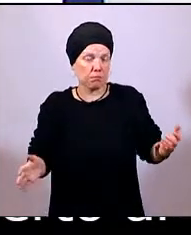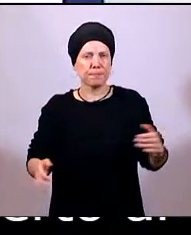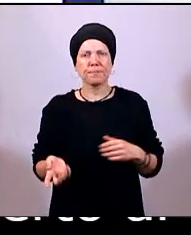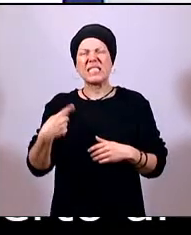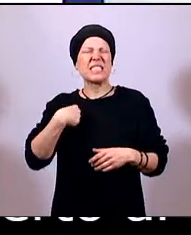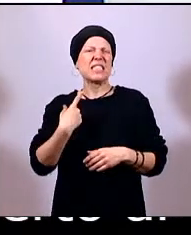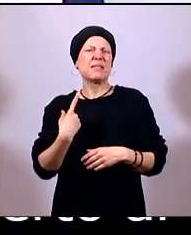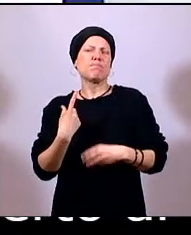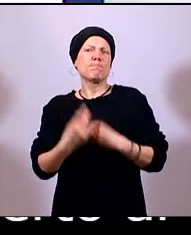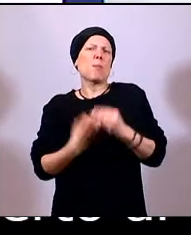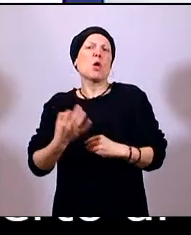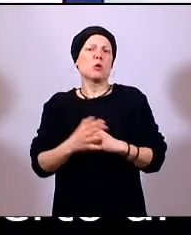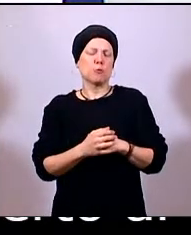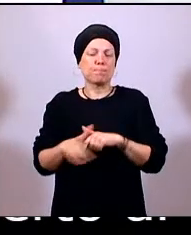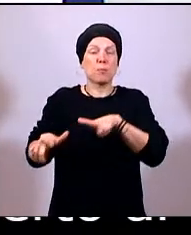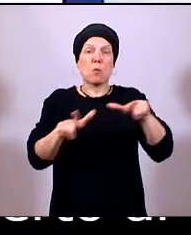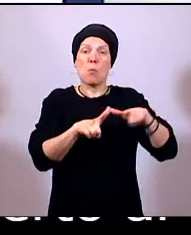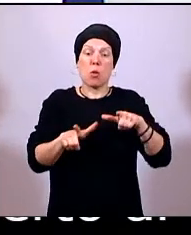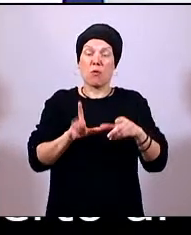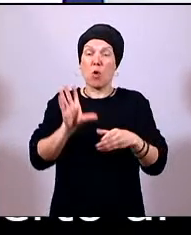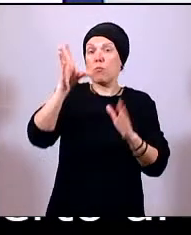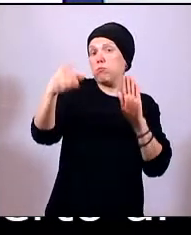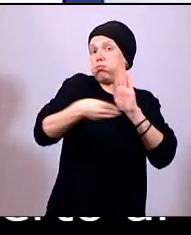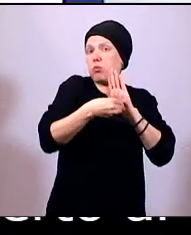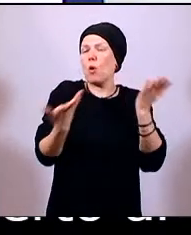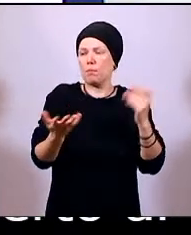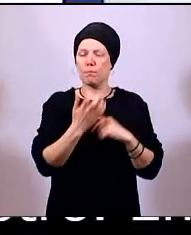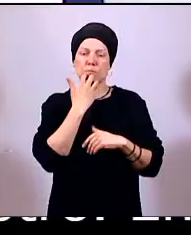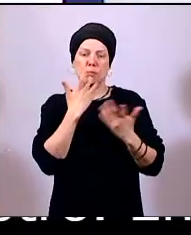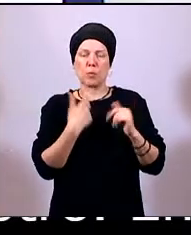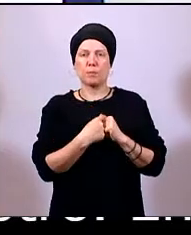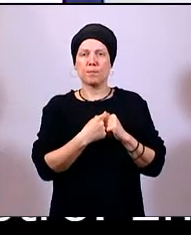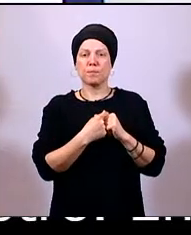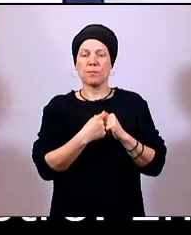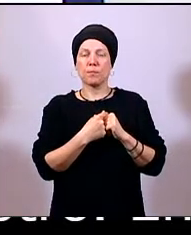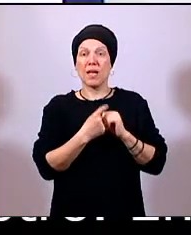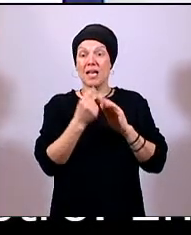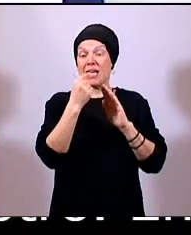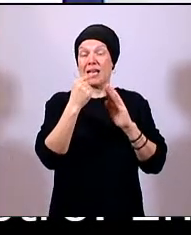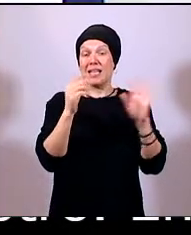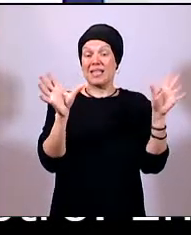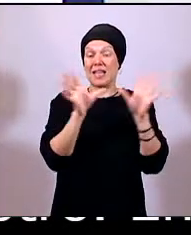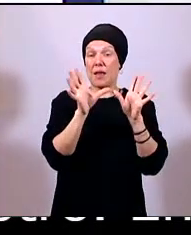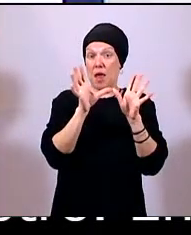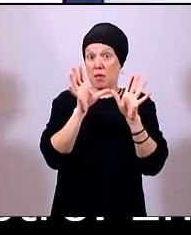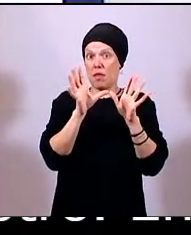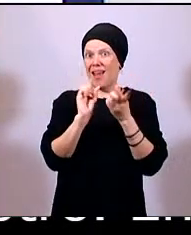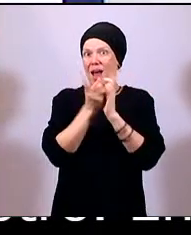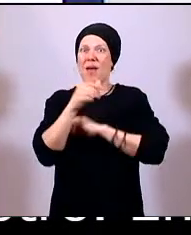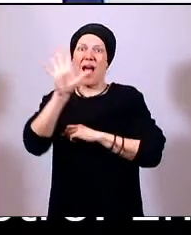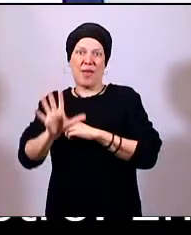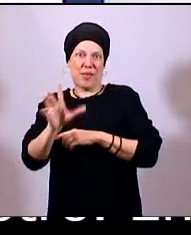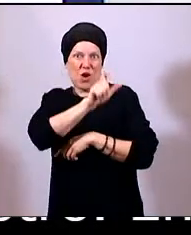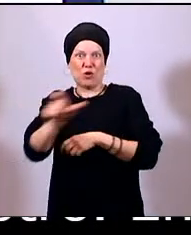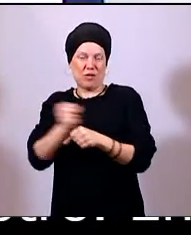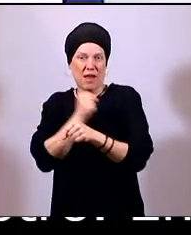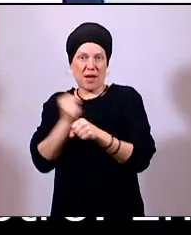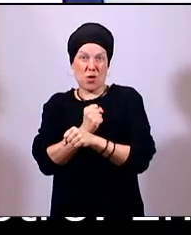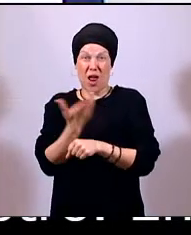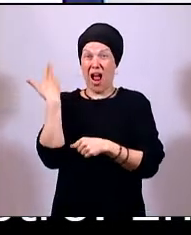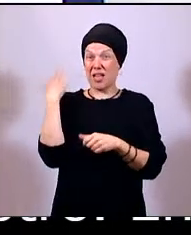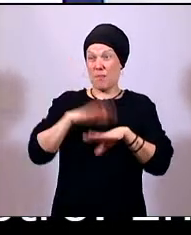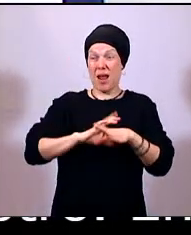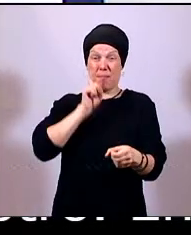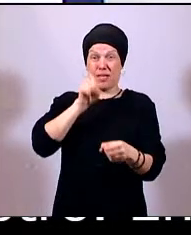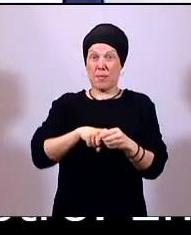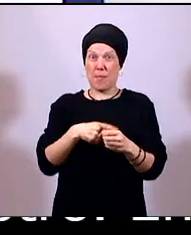hemos hecho, las modificaciones introducidas, son bajar el requisito mínimo de empleo de 10 a 5 trabajadores. Antes, para optar, había que